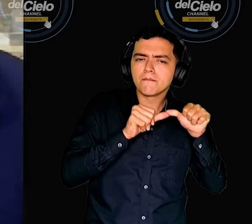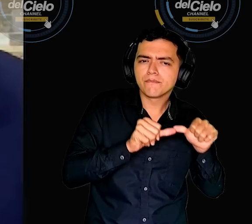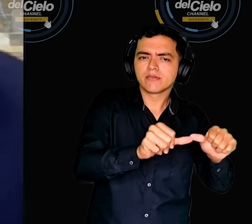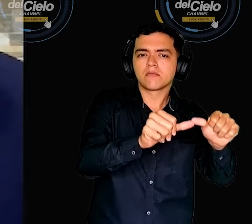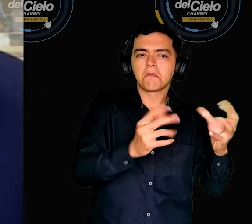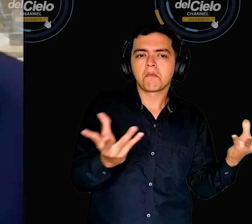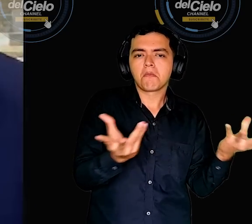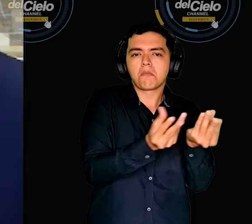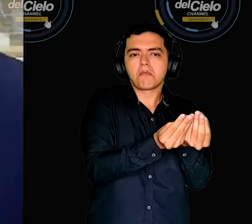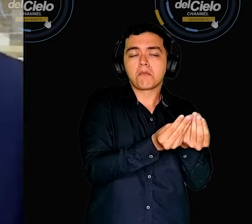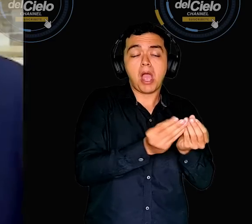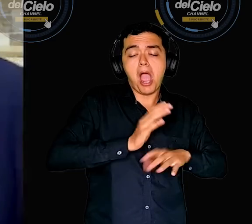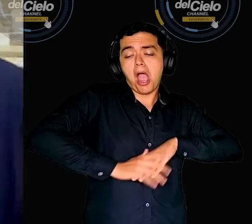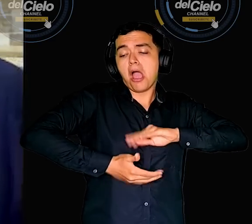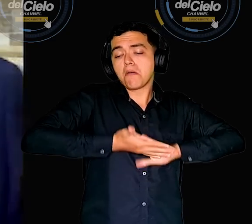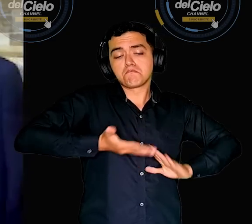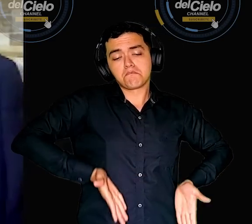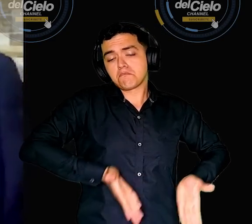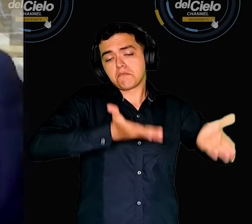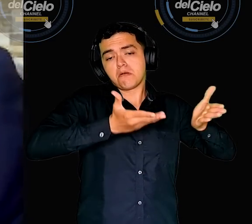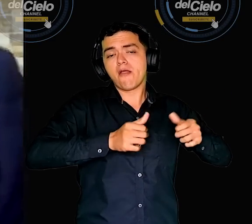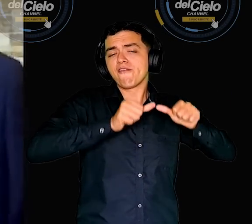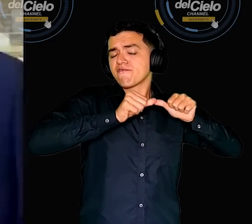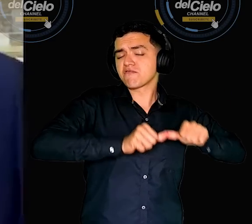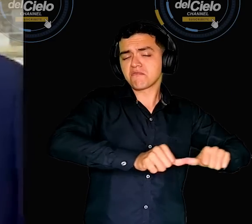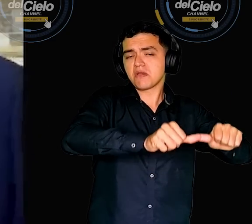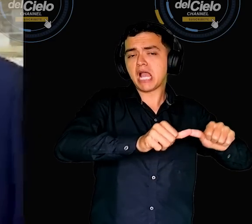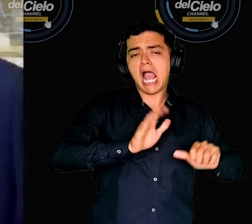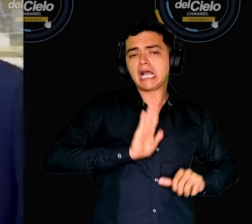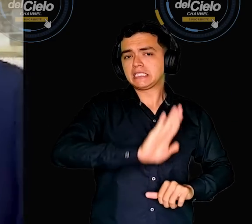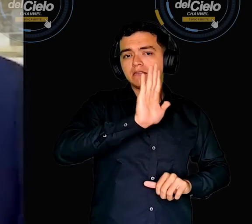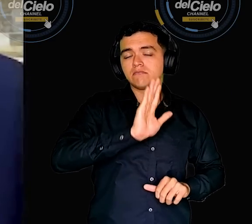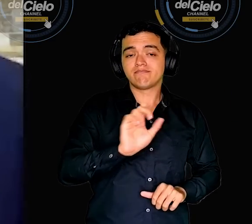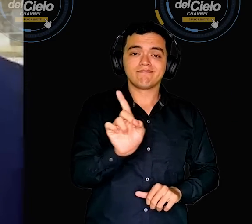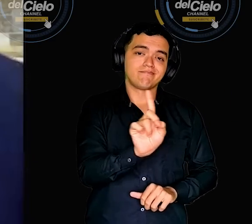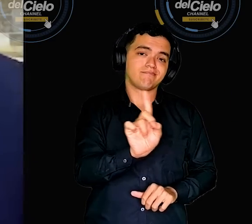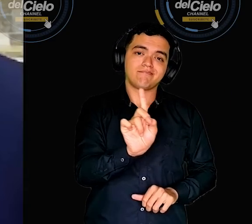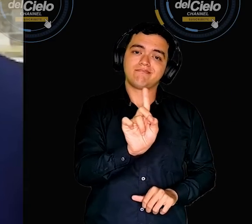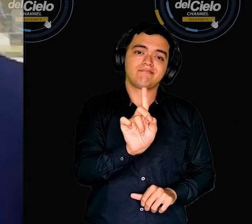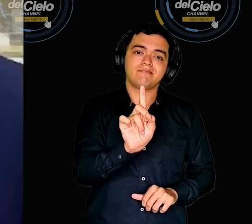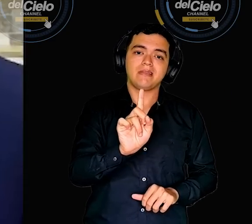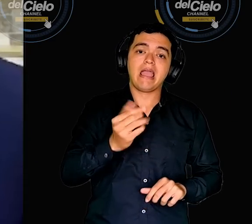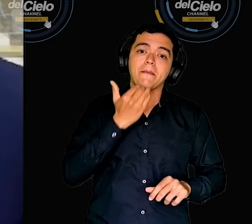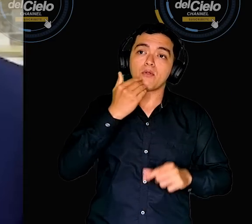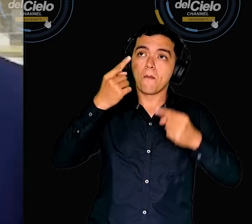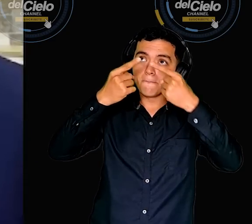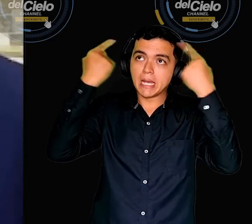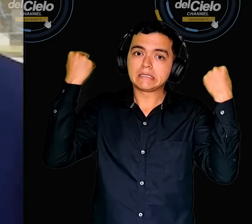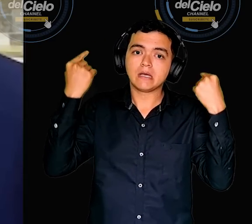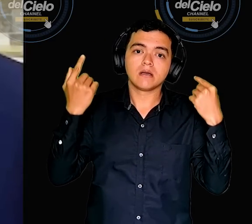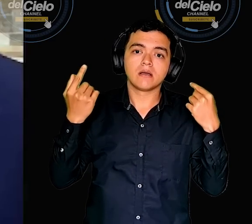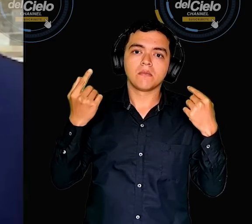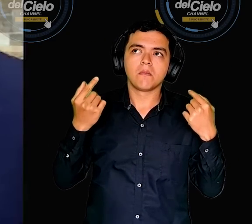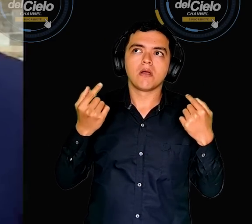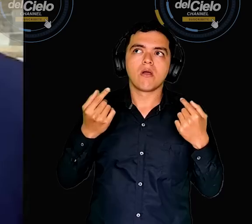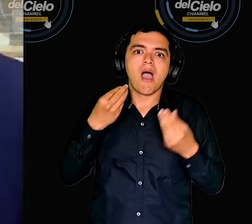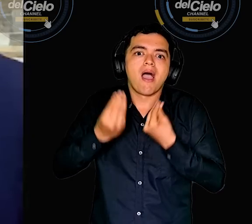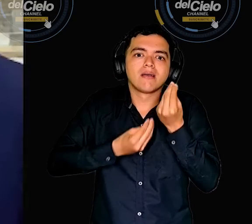Señor, es suficiente para cambiar nuestra vida. Háblanos, te lo suplicamos en el nombre de Jesús.